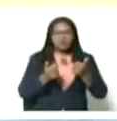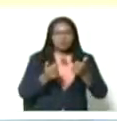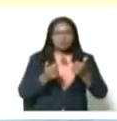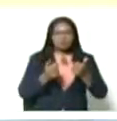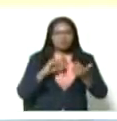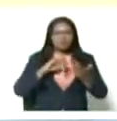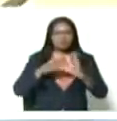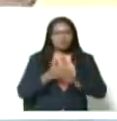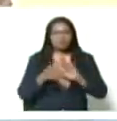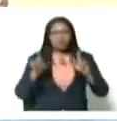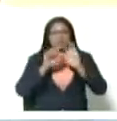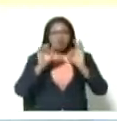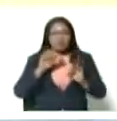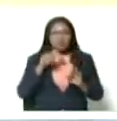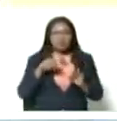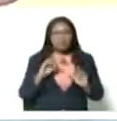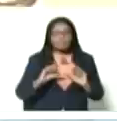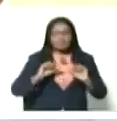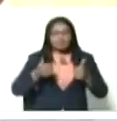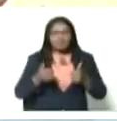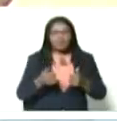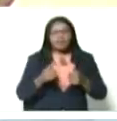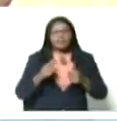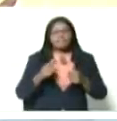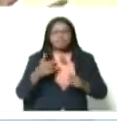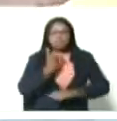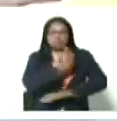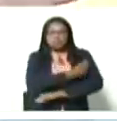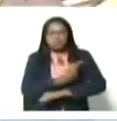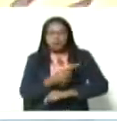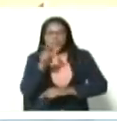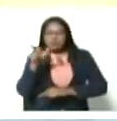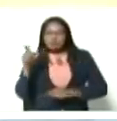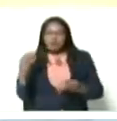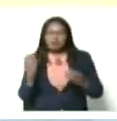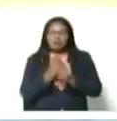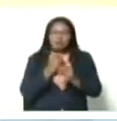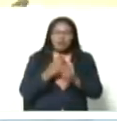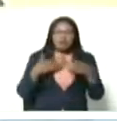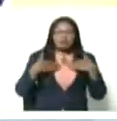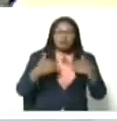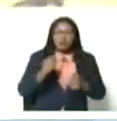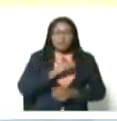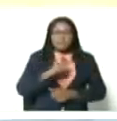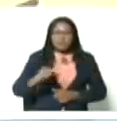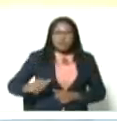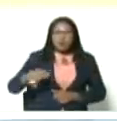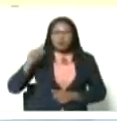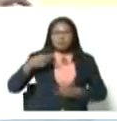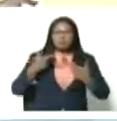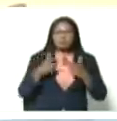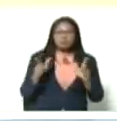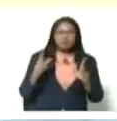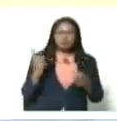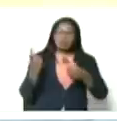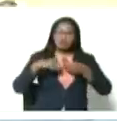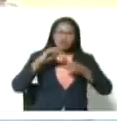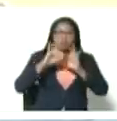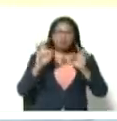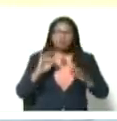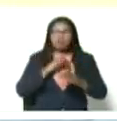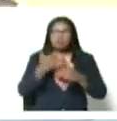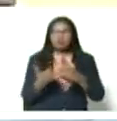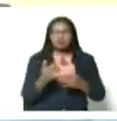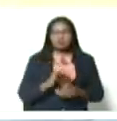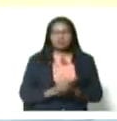tiene articulaciones para iniciar vacunación al personal de salud del sector privado, que también están incluidos en este